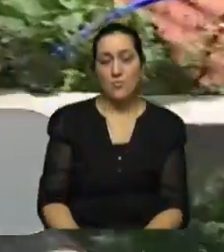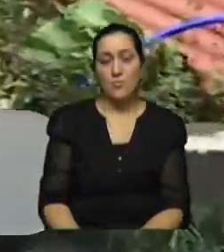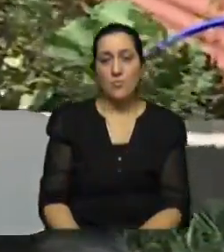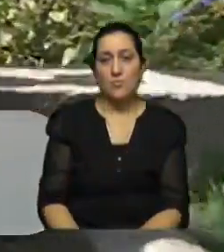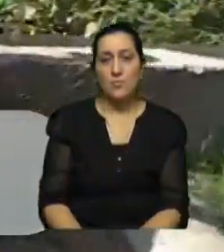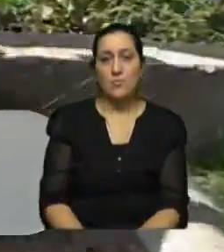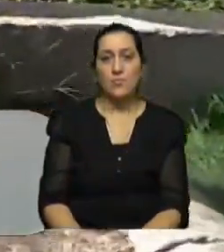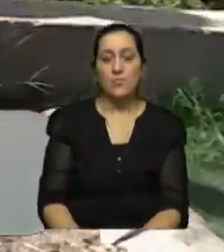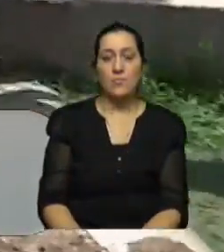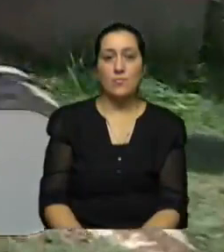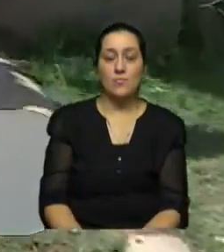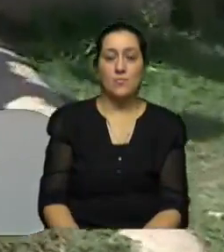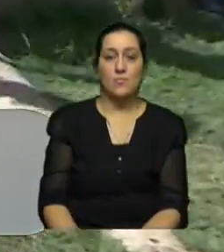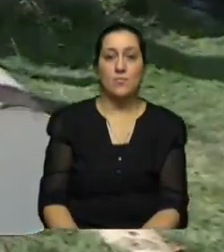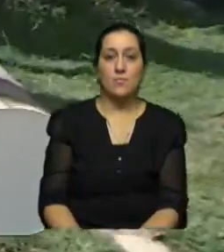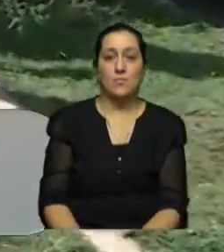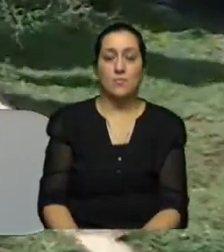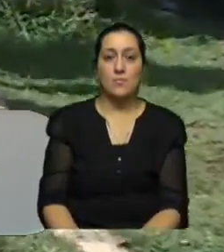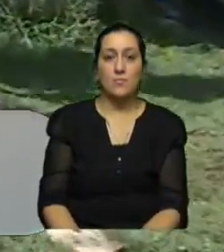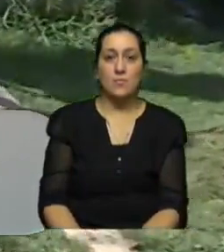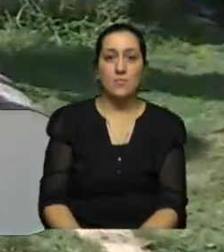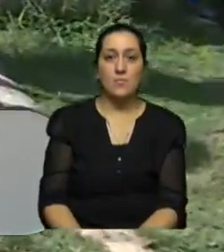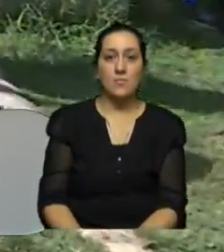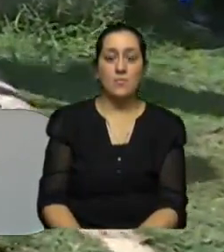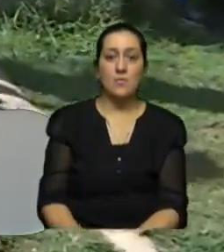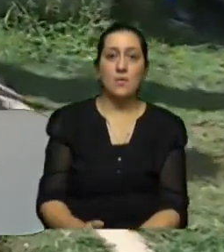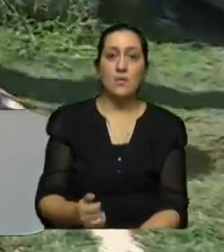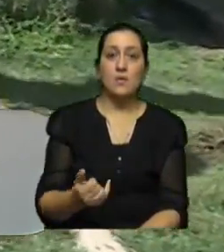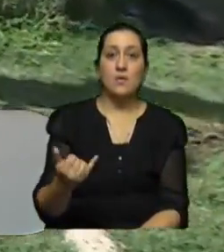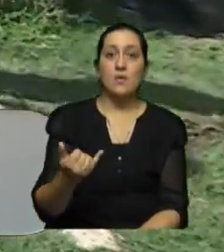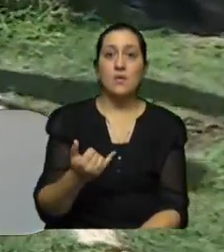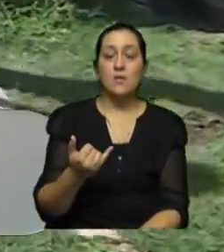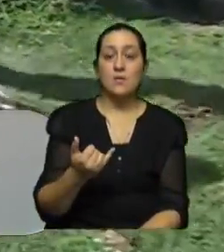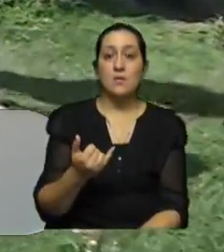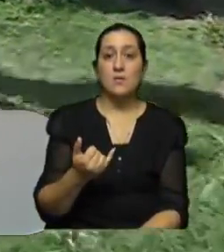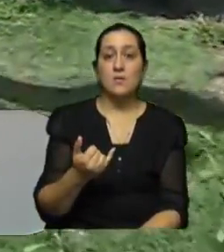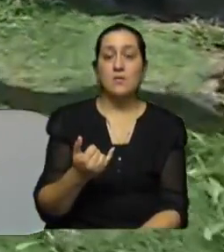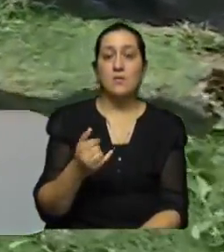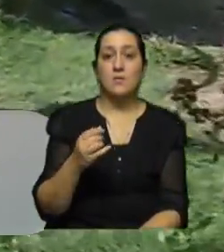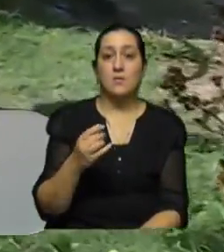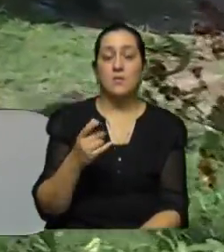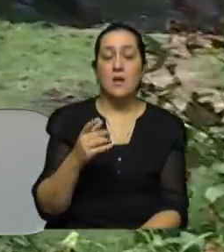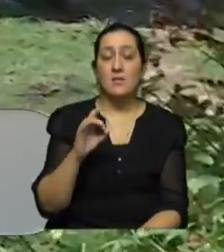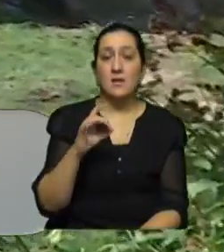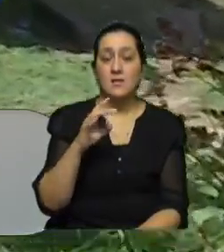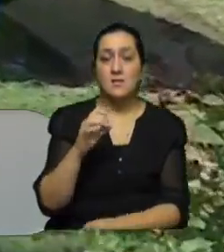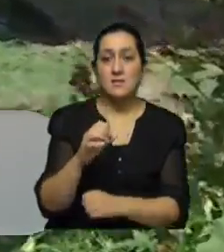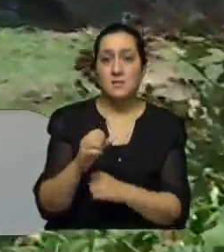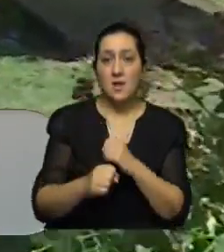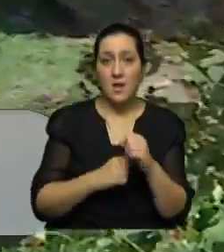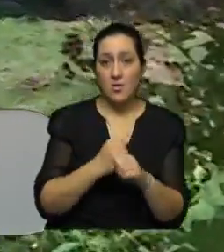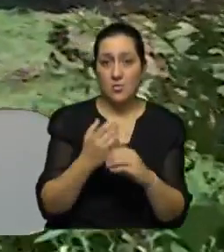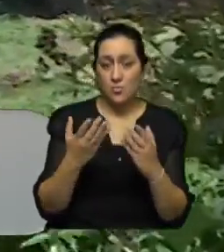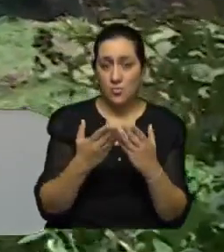ha ido hasta 15 de estudio, no consigue laburo tampoco. ¿Por qué cree que no le dan trabajo? ¿Porque viven